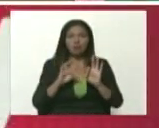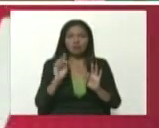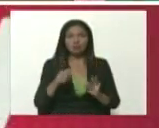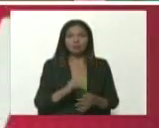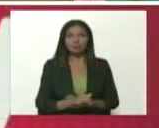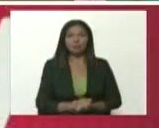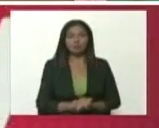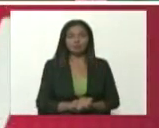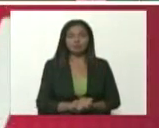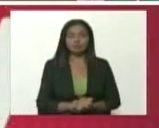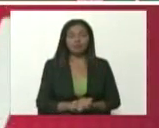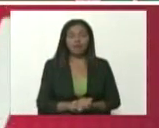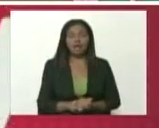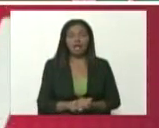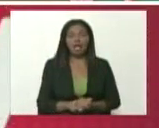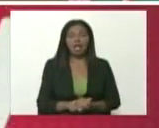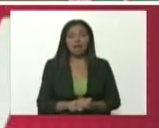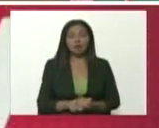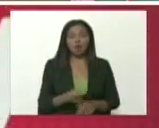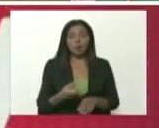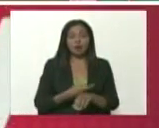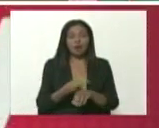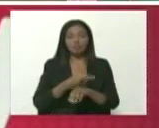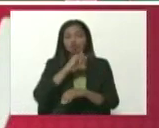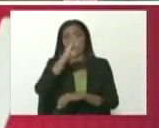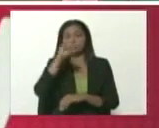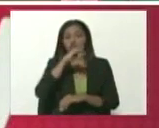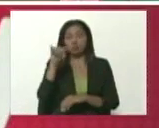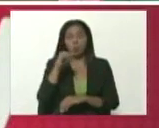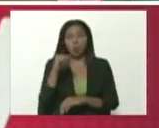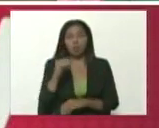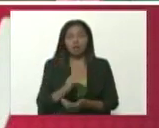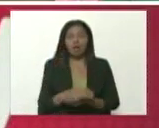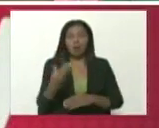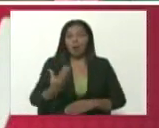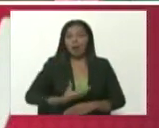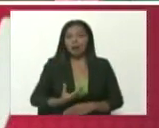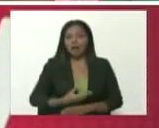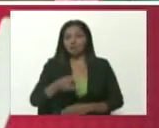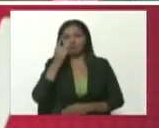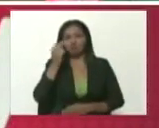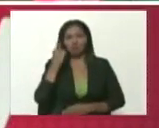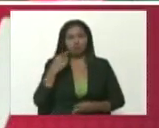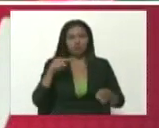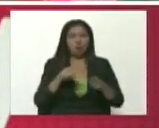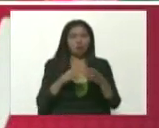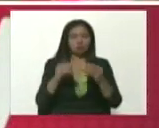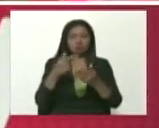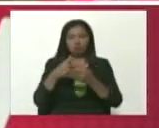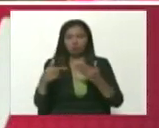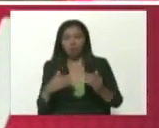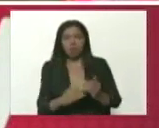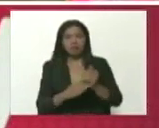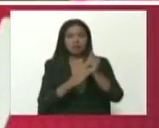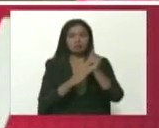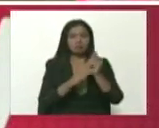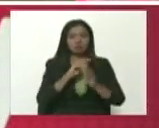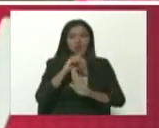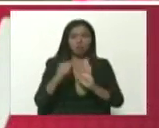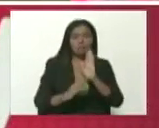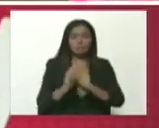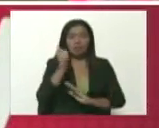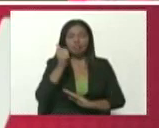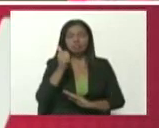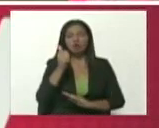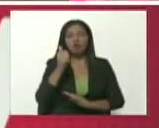a Omar Prieto, líder del Estado Zulia, a los alcaldes, alcaldesas, a toda la dirección y el alto mando